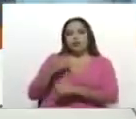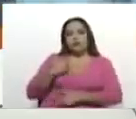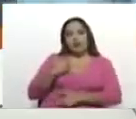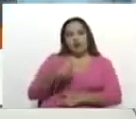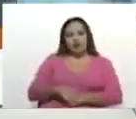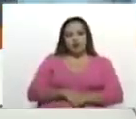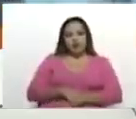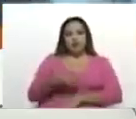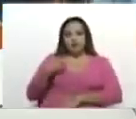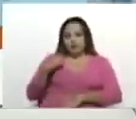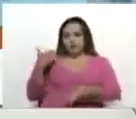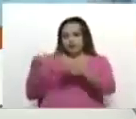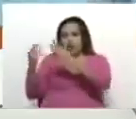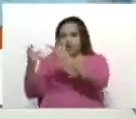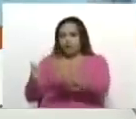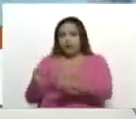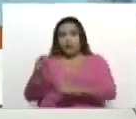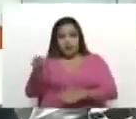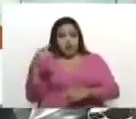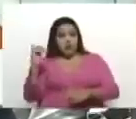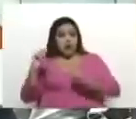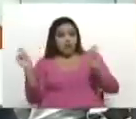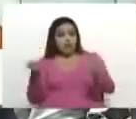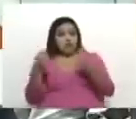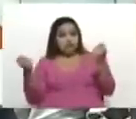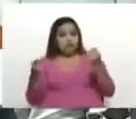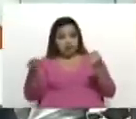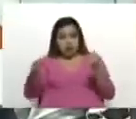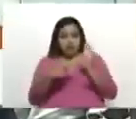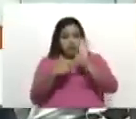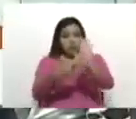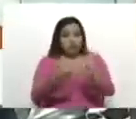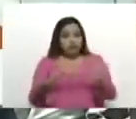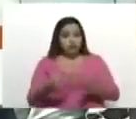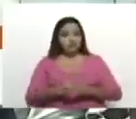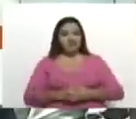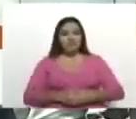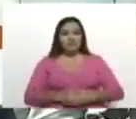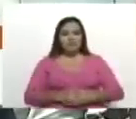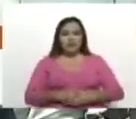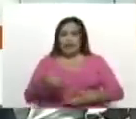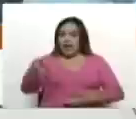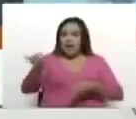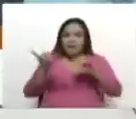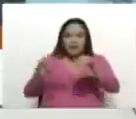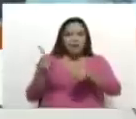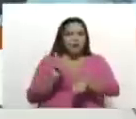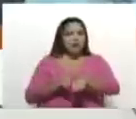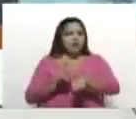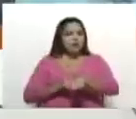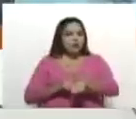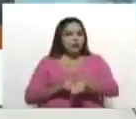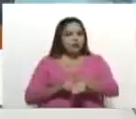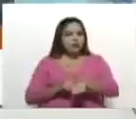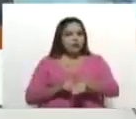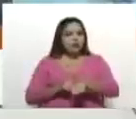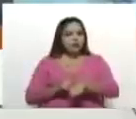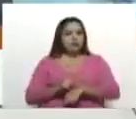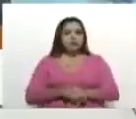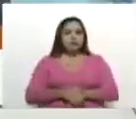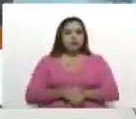ahí te la mando la cuenta y todo eso fue público todo eso salió en vivo en esos mismos tiempos se negaba